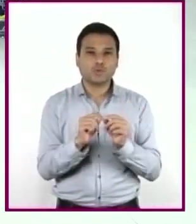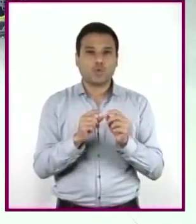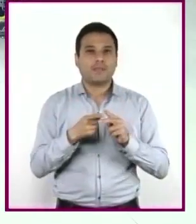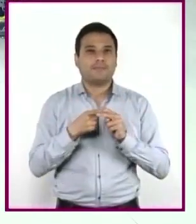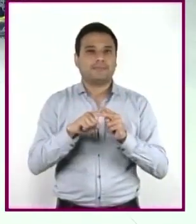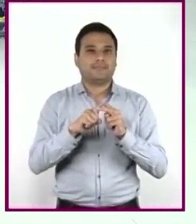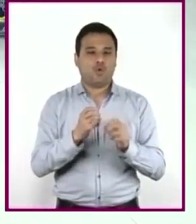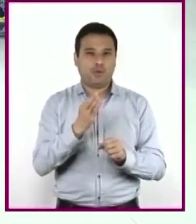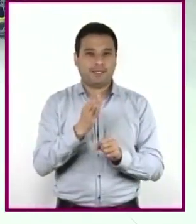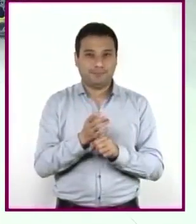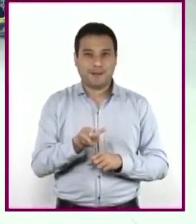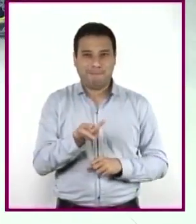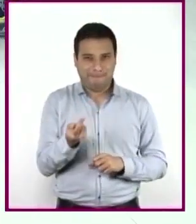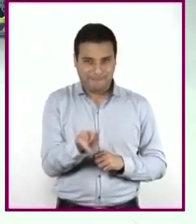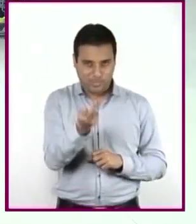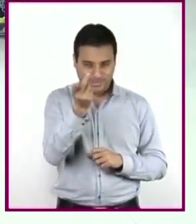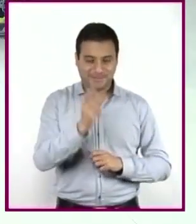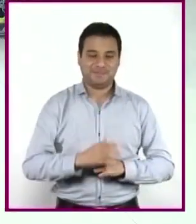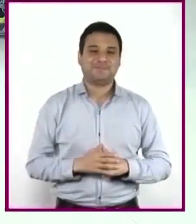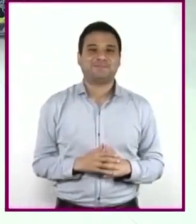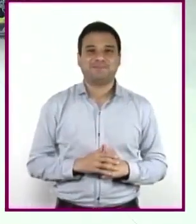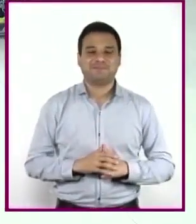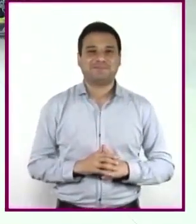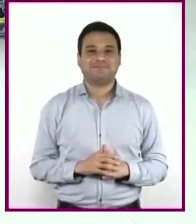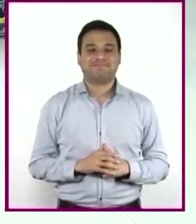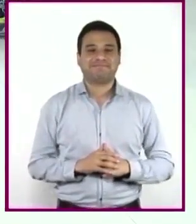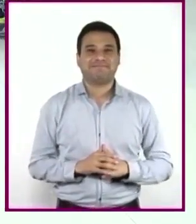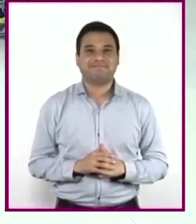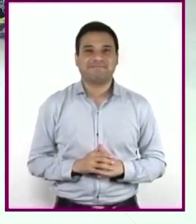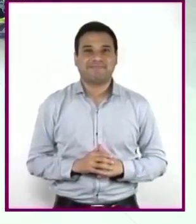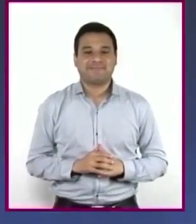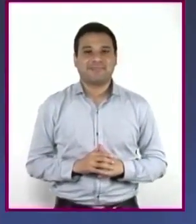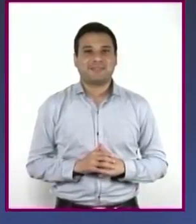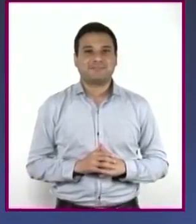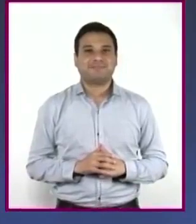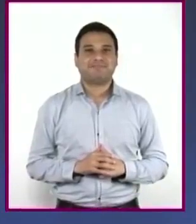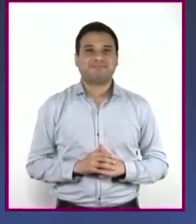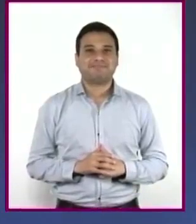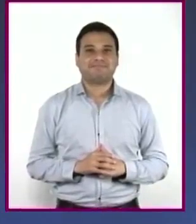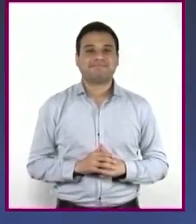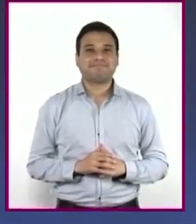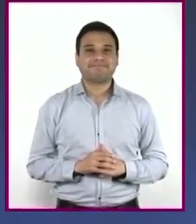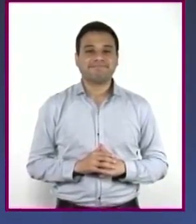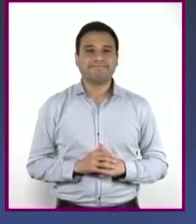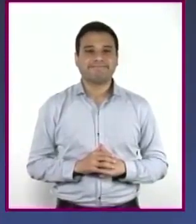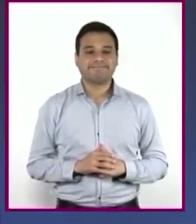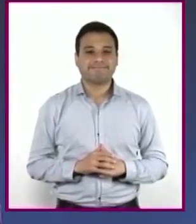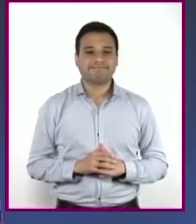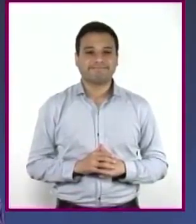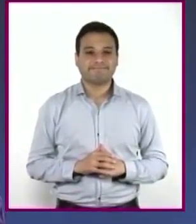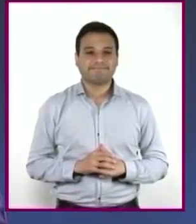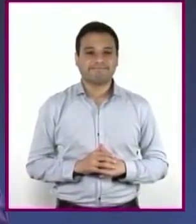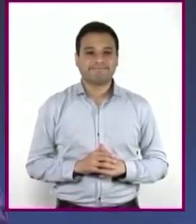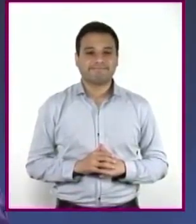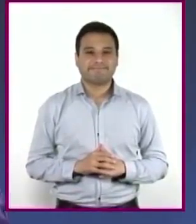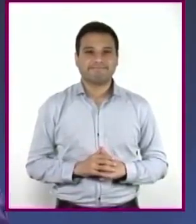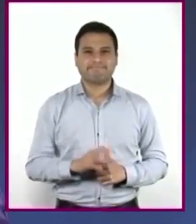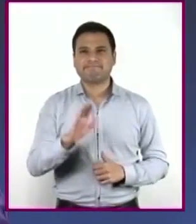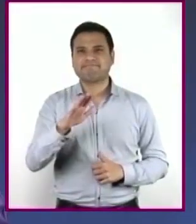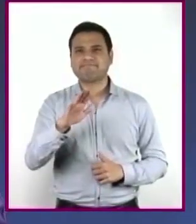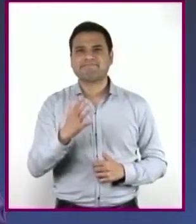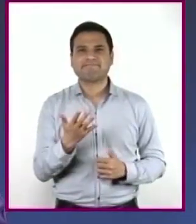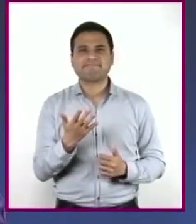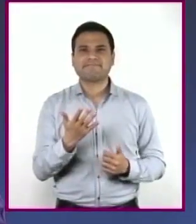pequeño contexto, iniciemos con nuestra batería de preguntas. Además de lo que escuchamos en la introducción, ¿qué significa